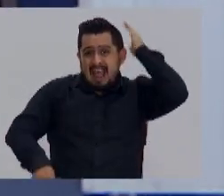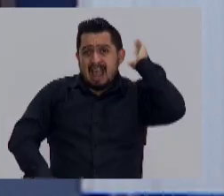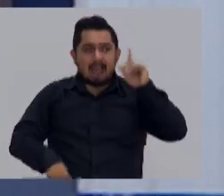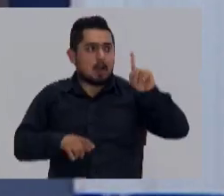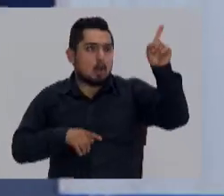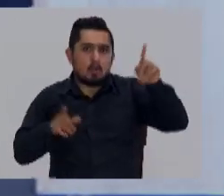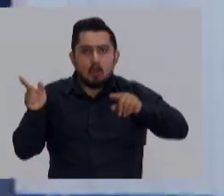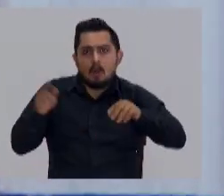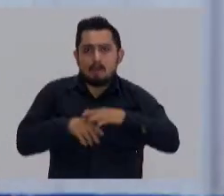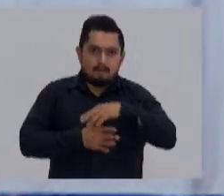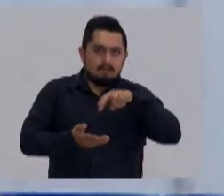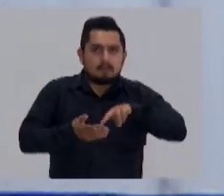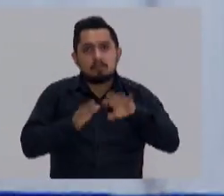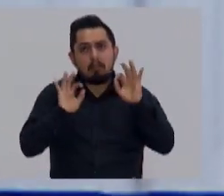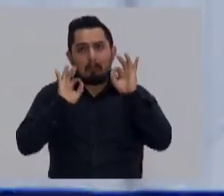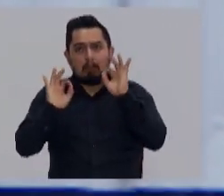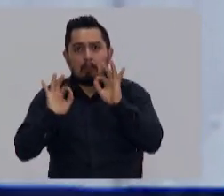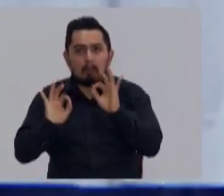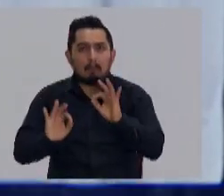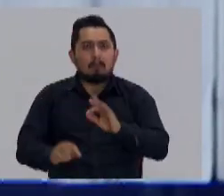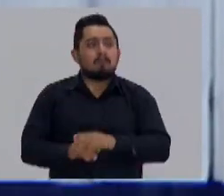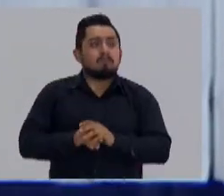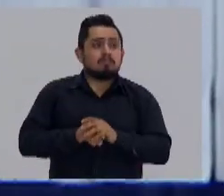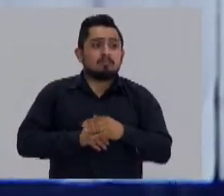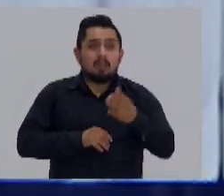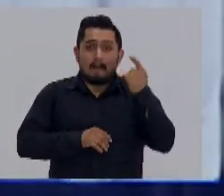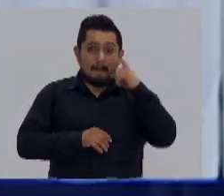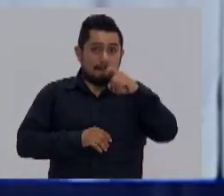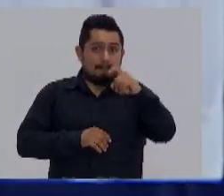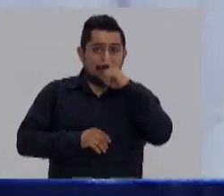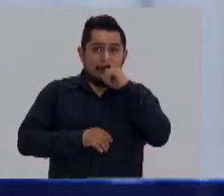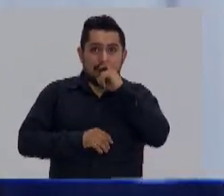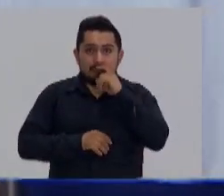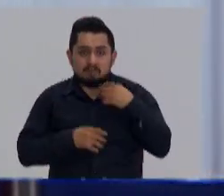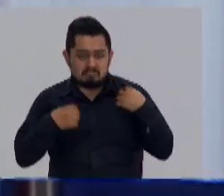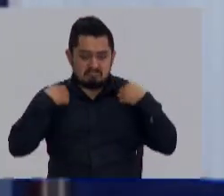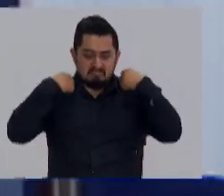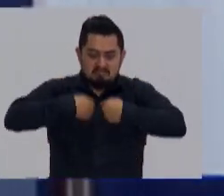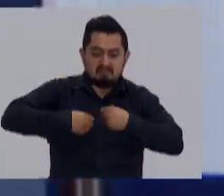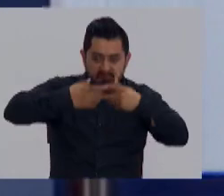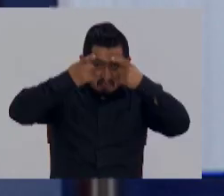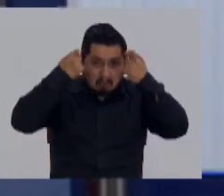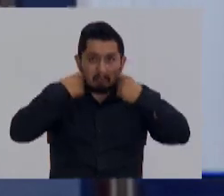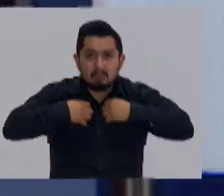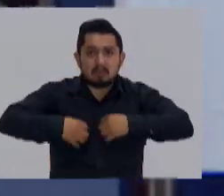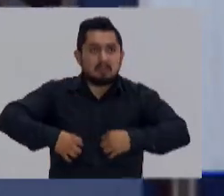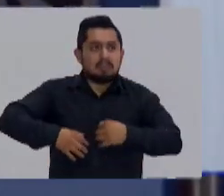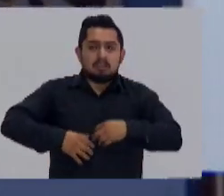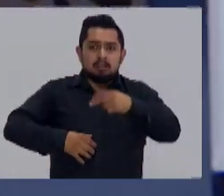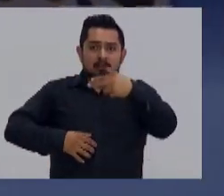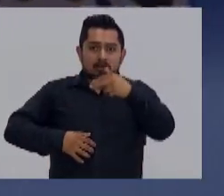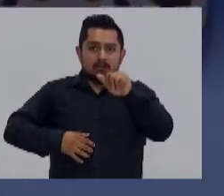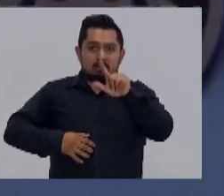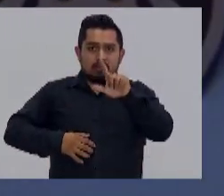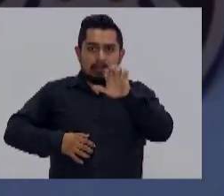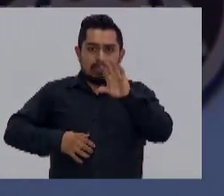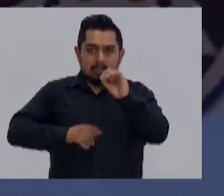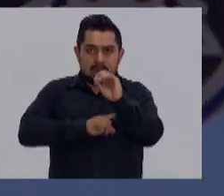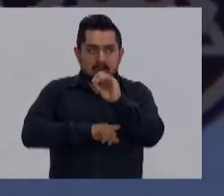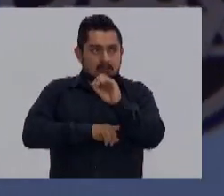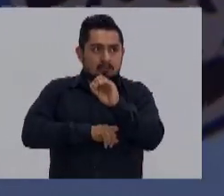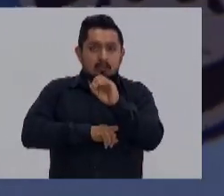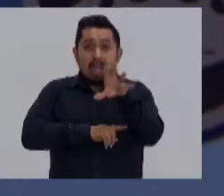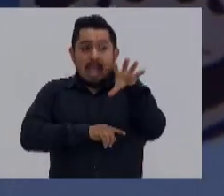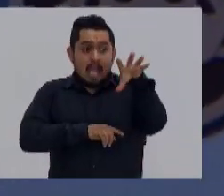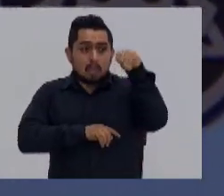Travolta, recuerdo yo. Y le mandaban hacer, y a un papá se los ponía con chaleco. Y si papá se hacía un azul, que le